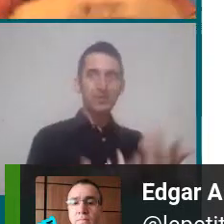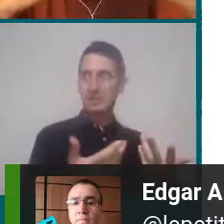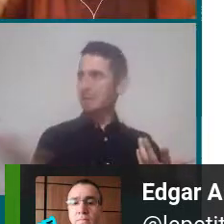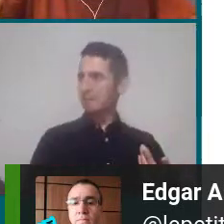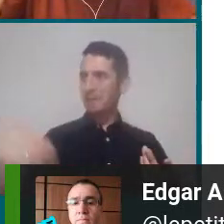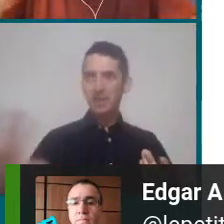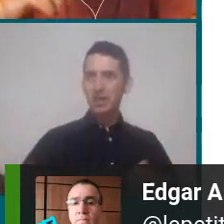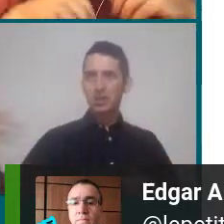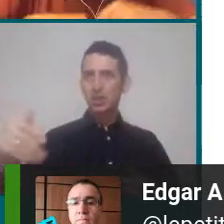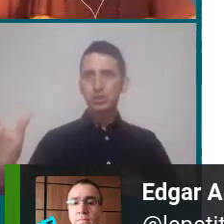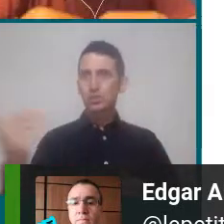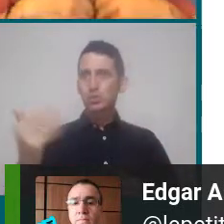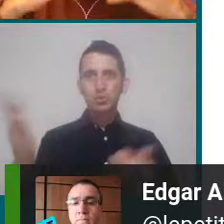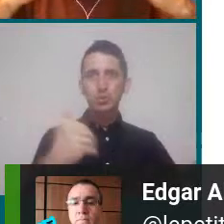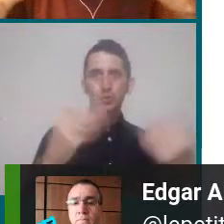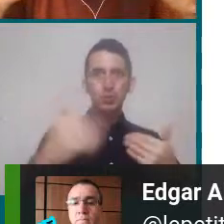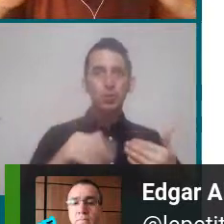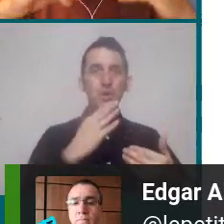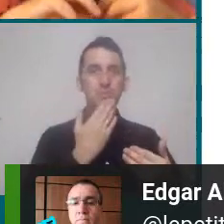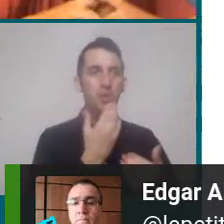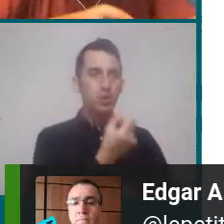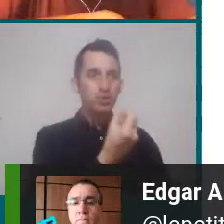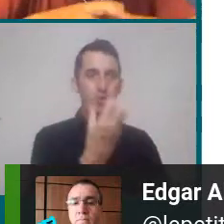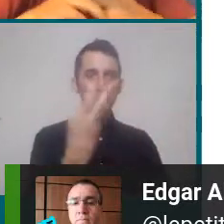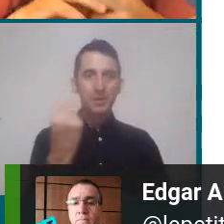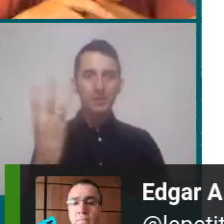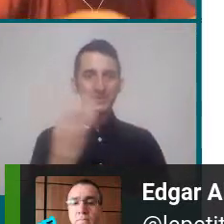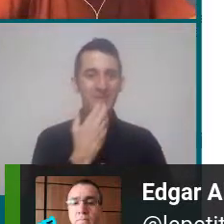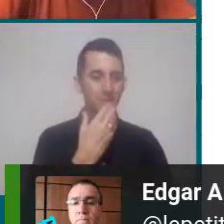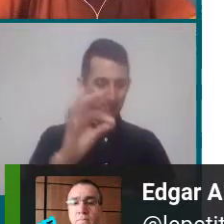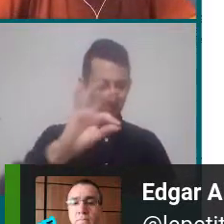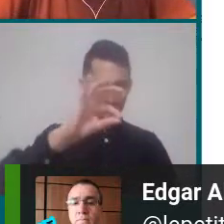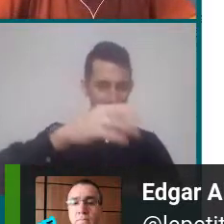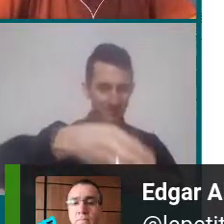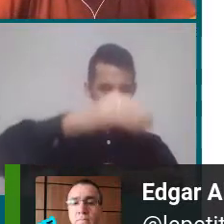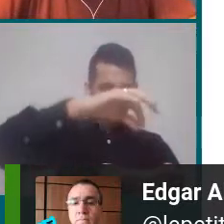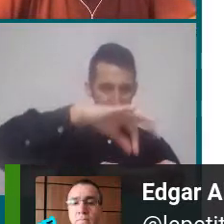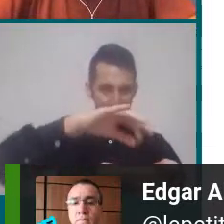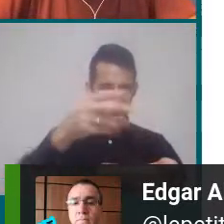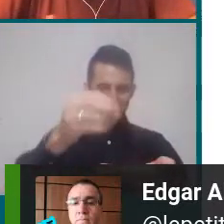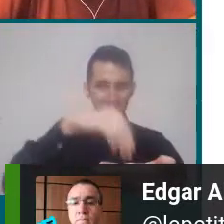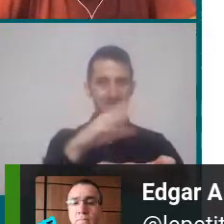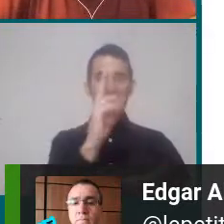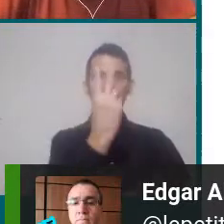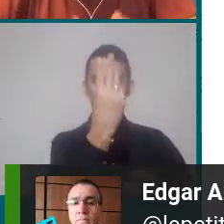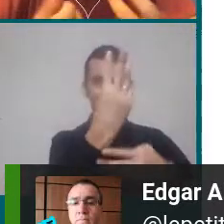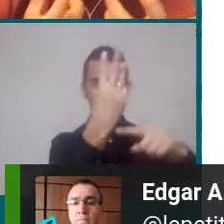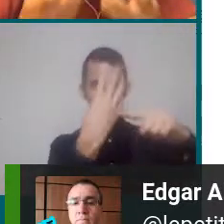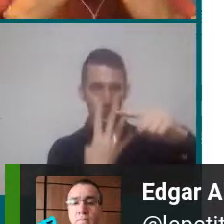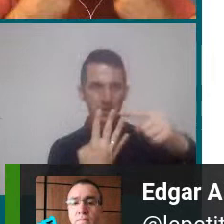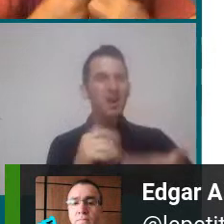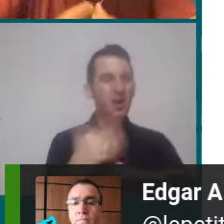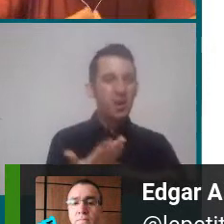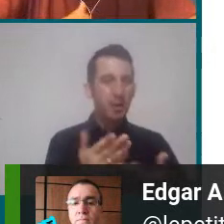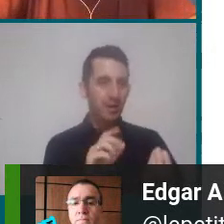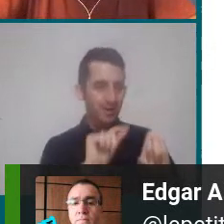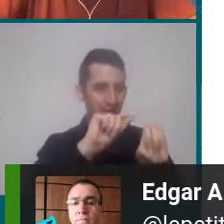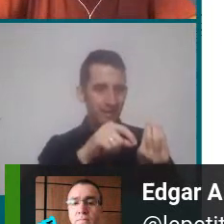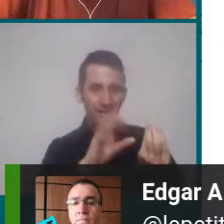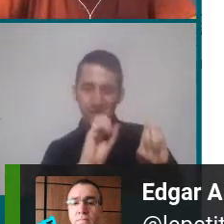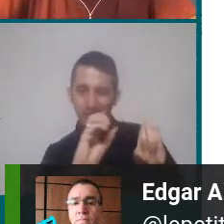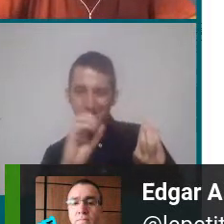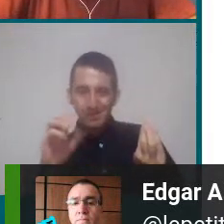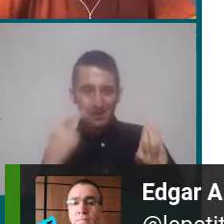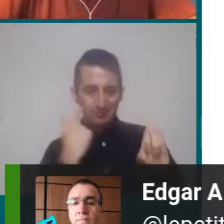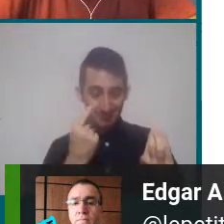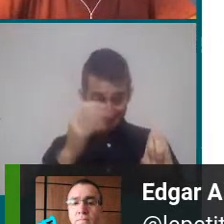trabajar toda la aritmética, todos los números decimales, todo a través de la práctica, con repostería que encima luego te puedes comer, que hay